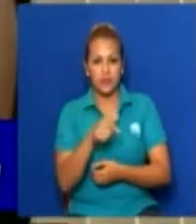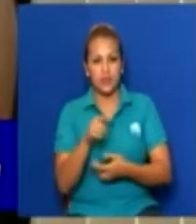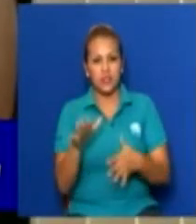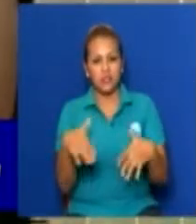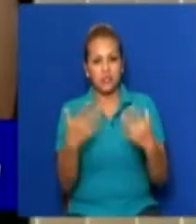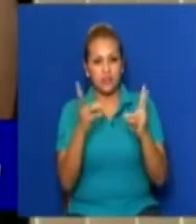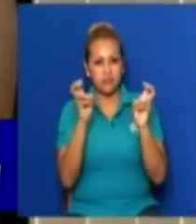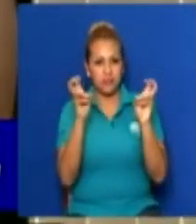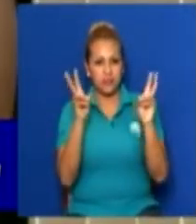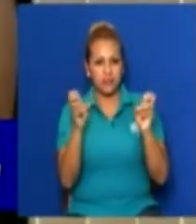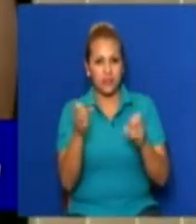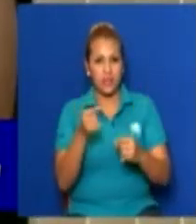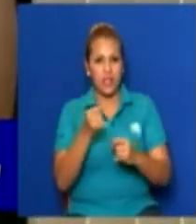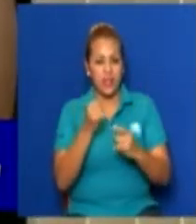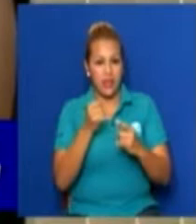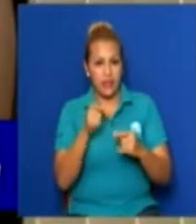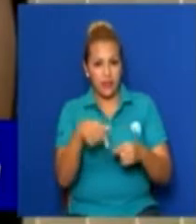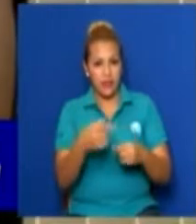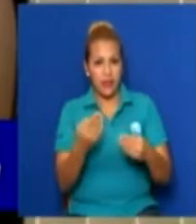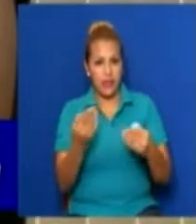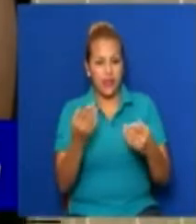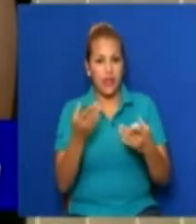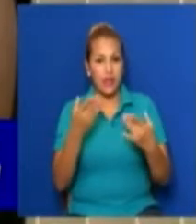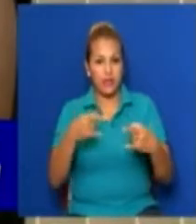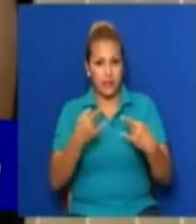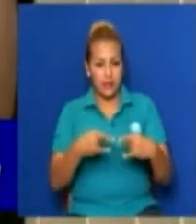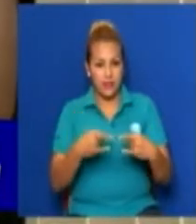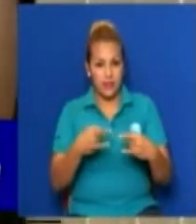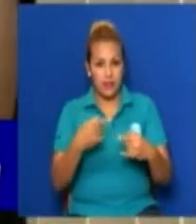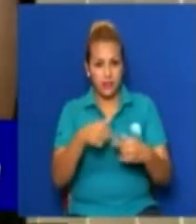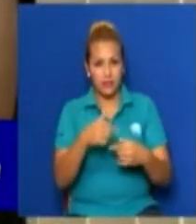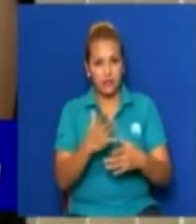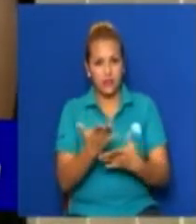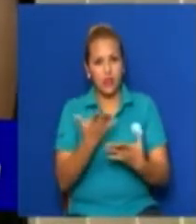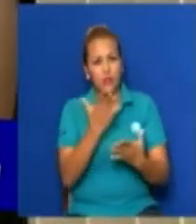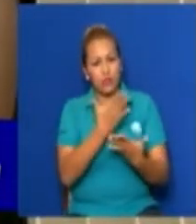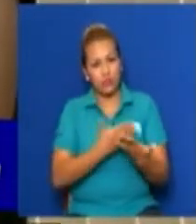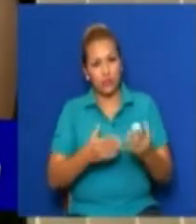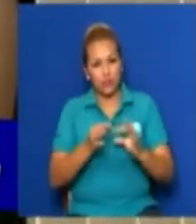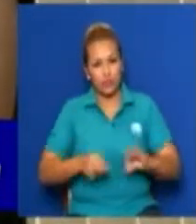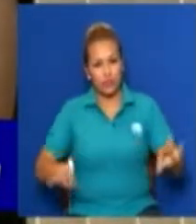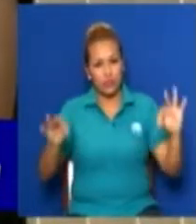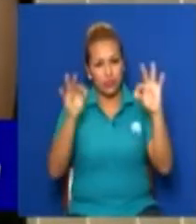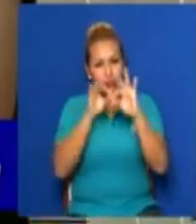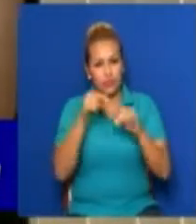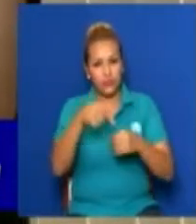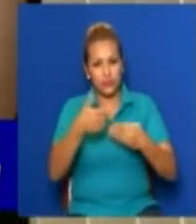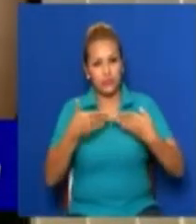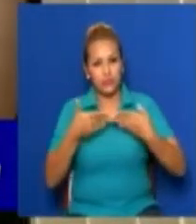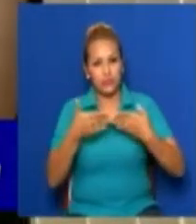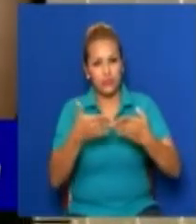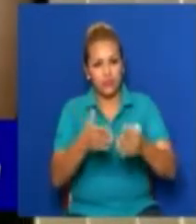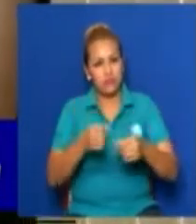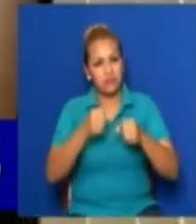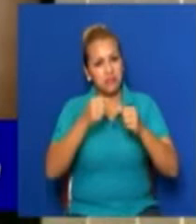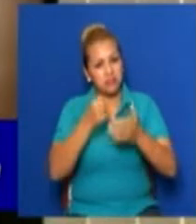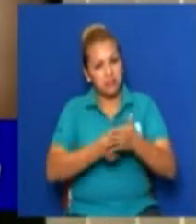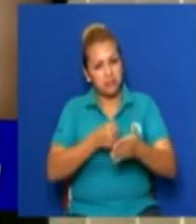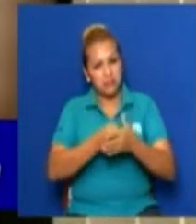denominado la equidad de remuneración, un derecho fundamental y expresión concreta del avance de la equidad de